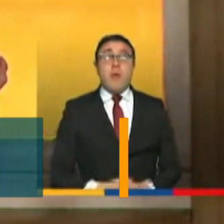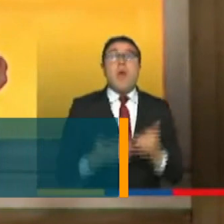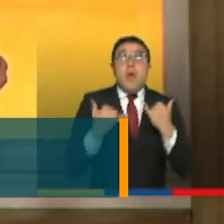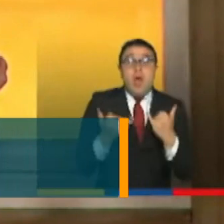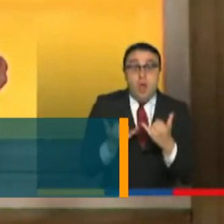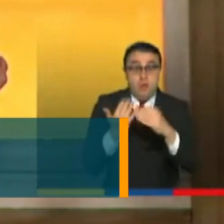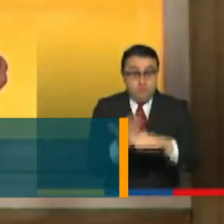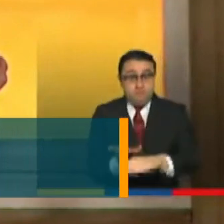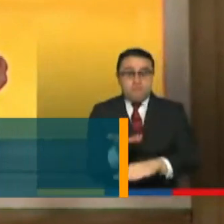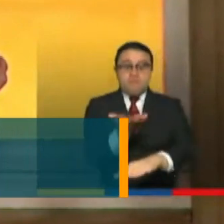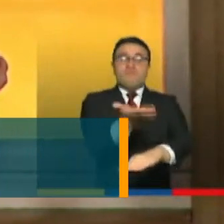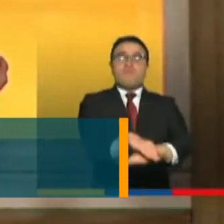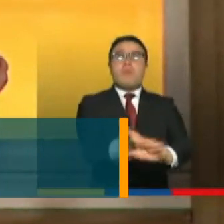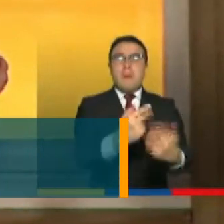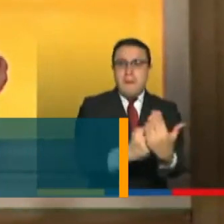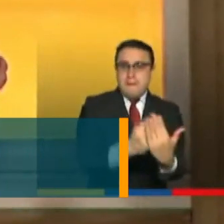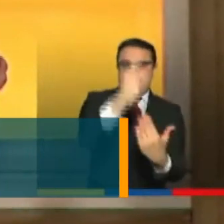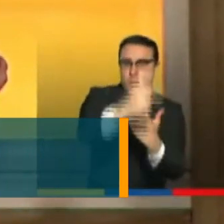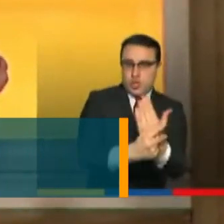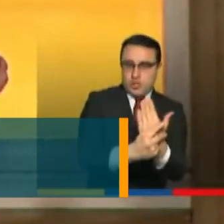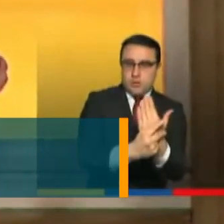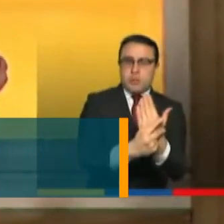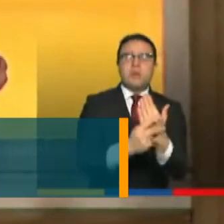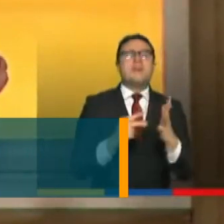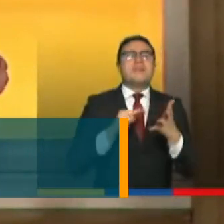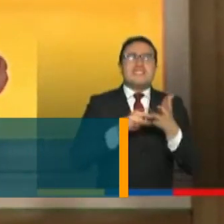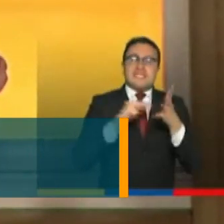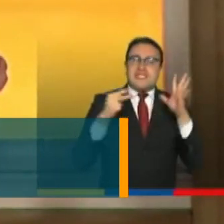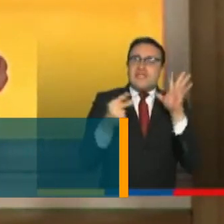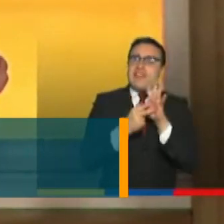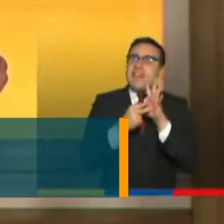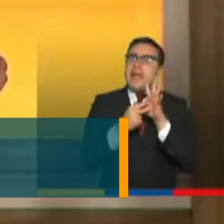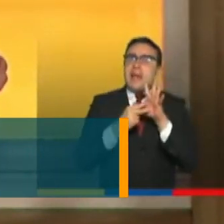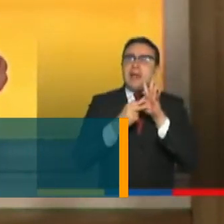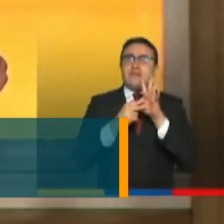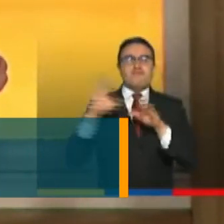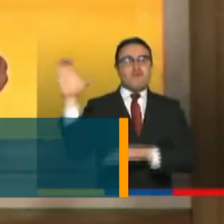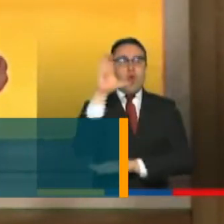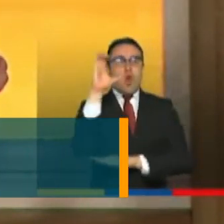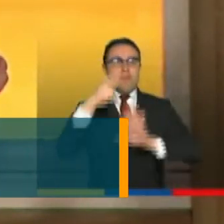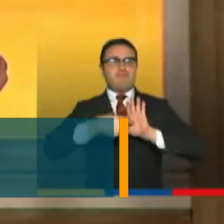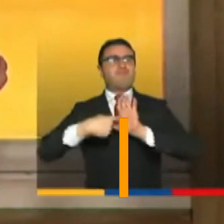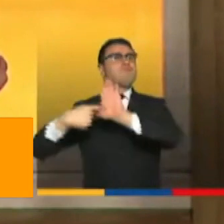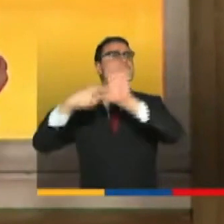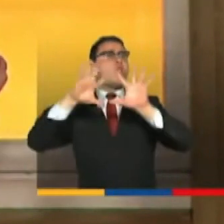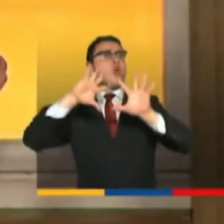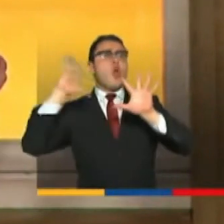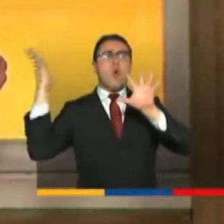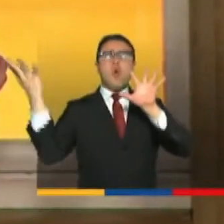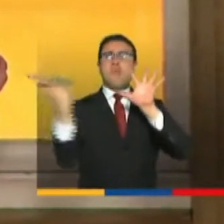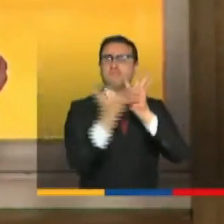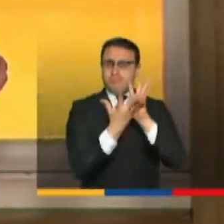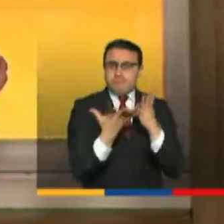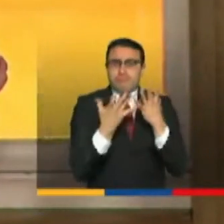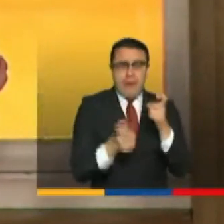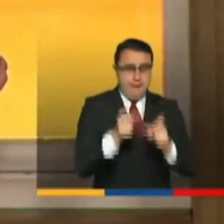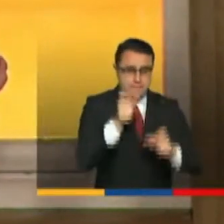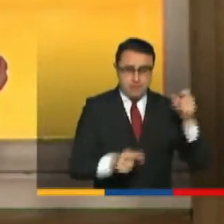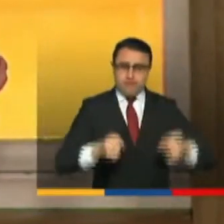entonces es un capítulo mundial para Colombia de dignificación del